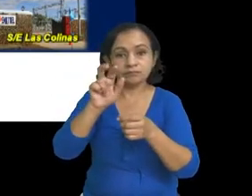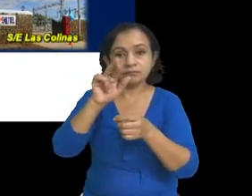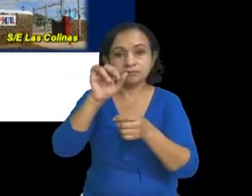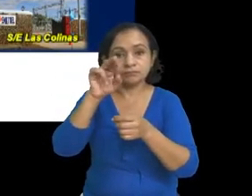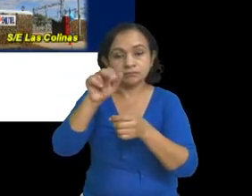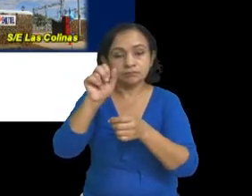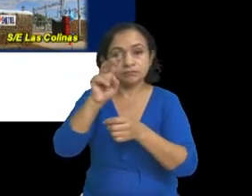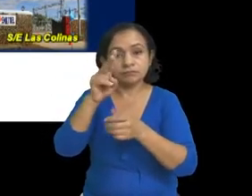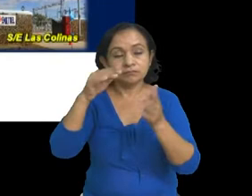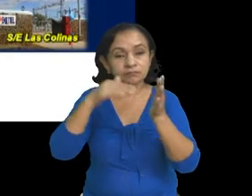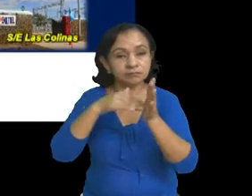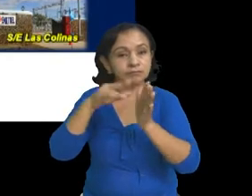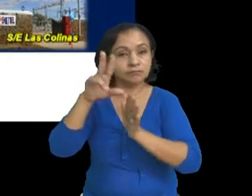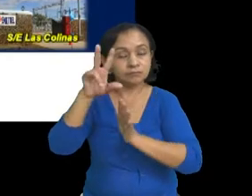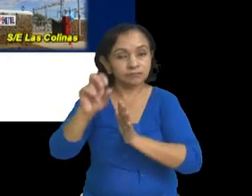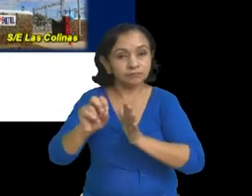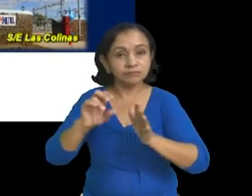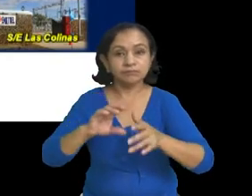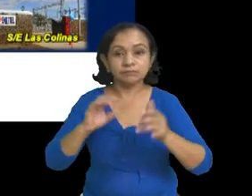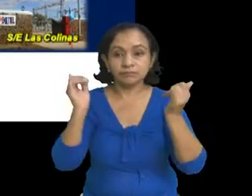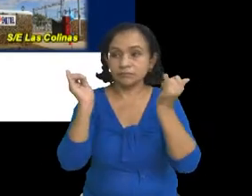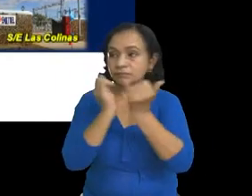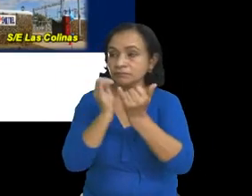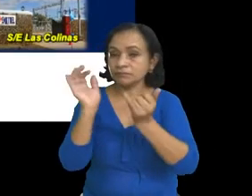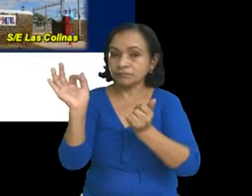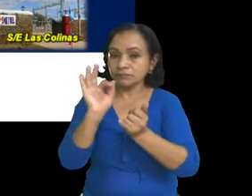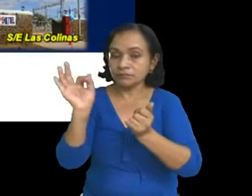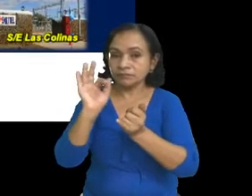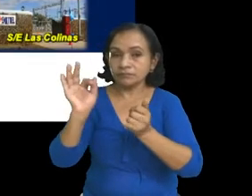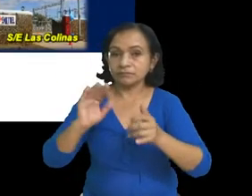año 2020. Igualmente